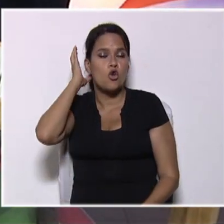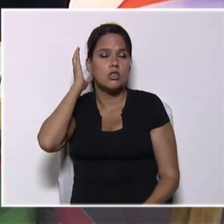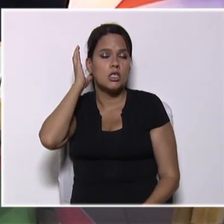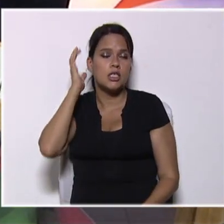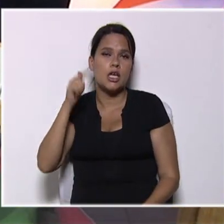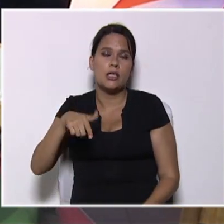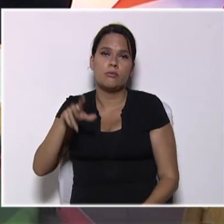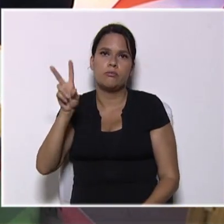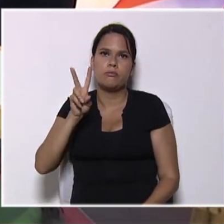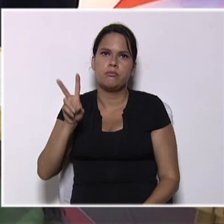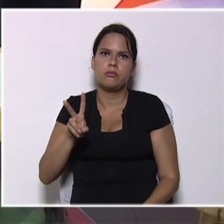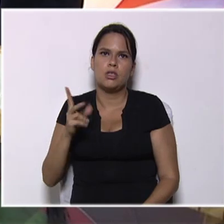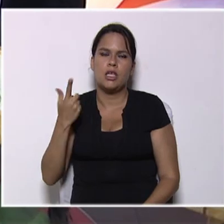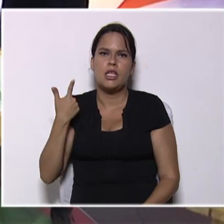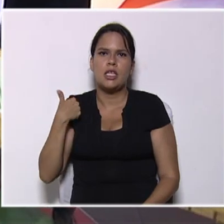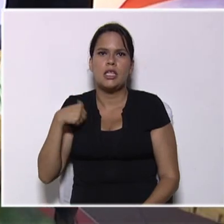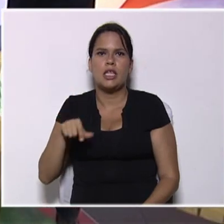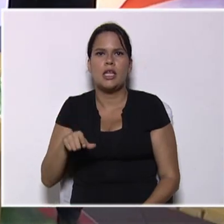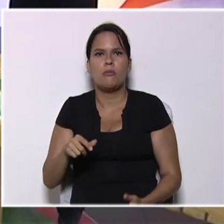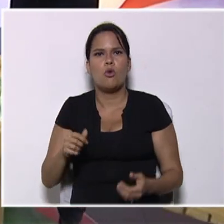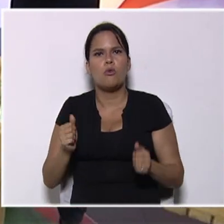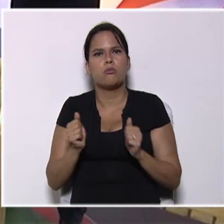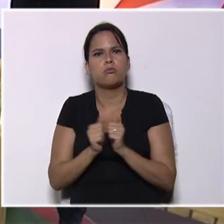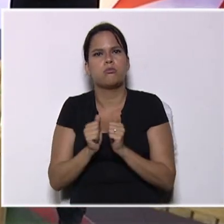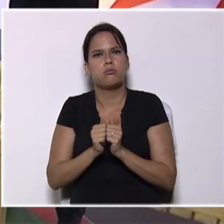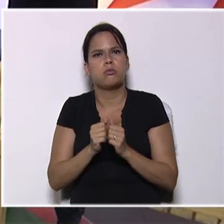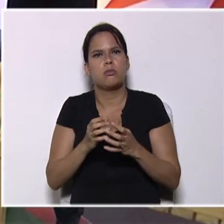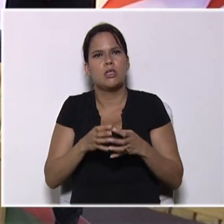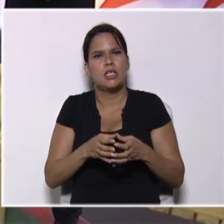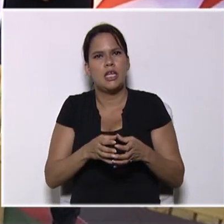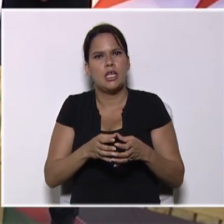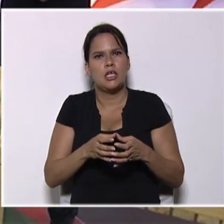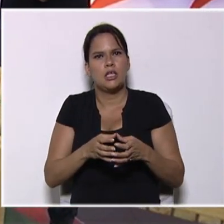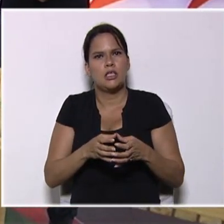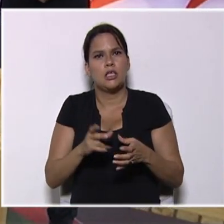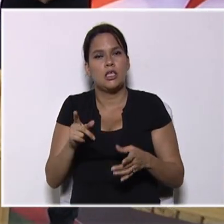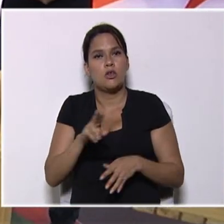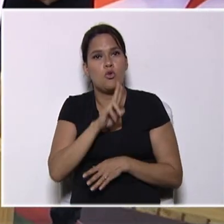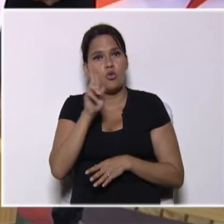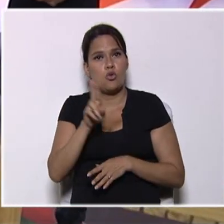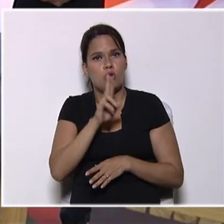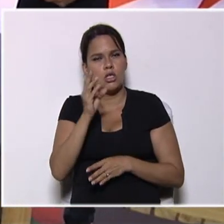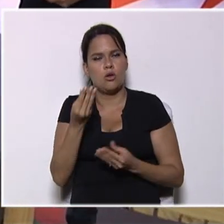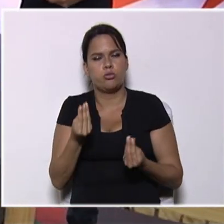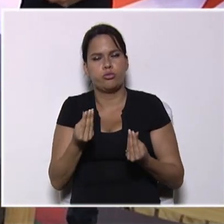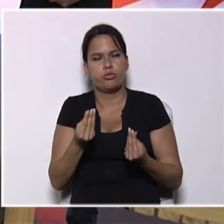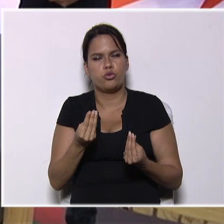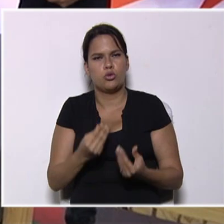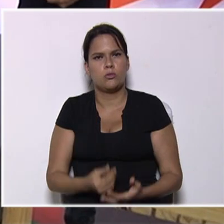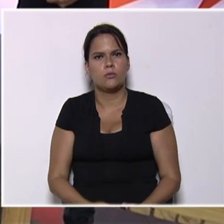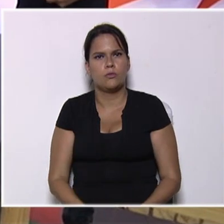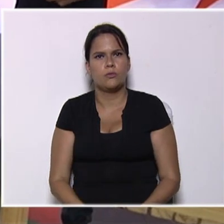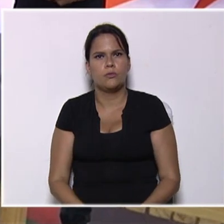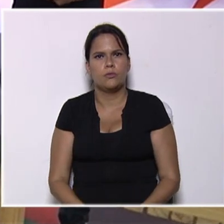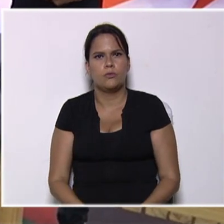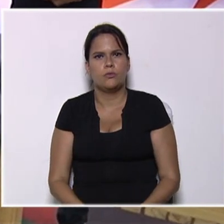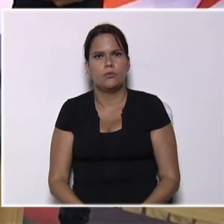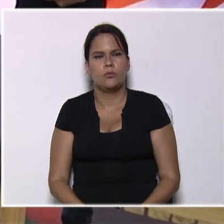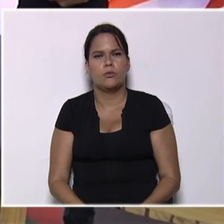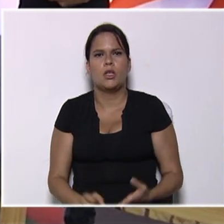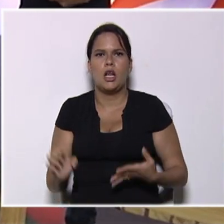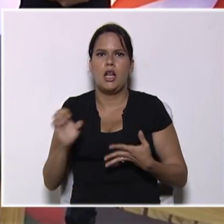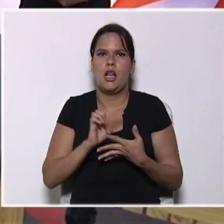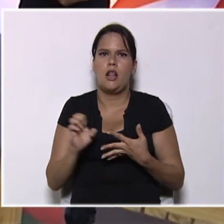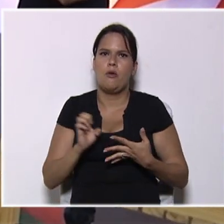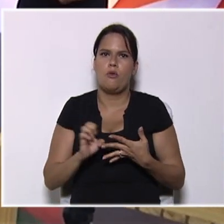Venezuela contamos con un mineral que está siendo bastante explotado o utilizado para la elaboración de